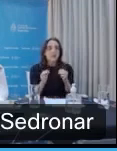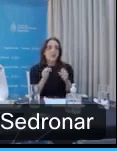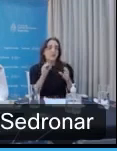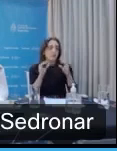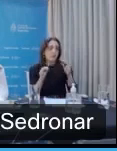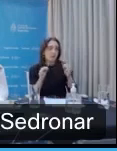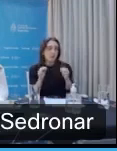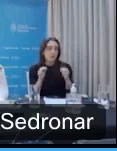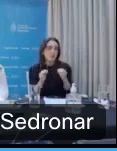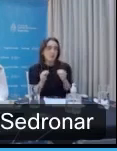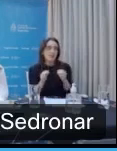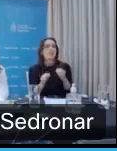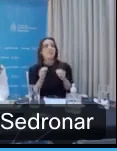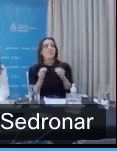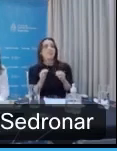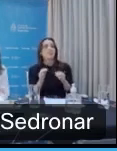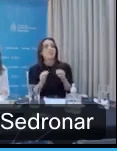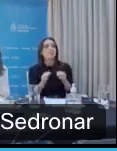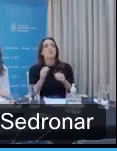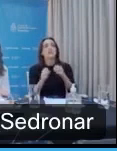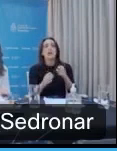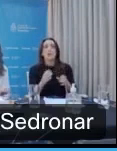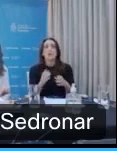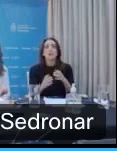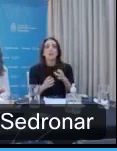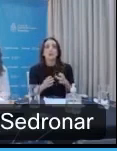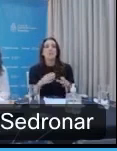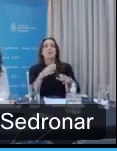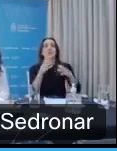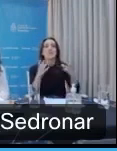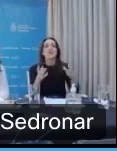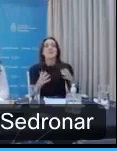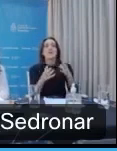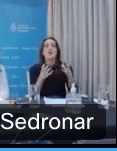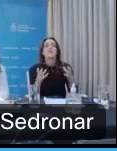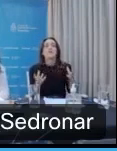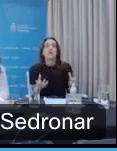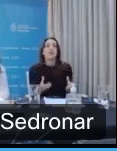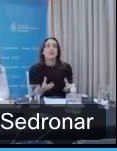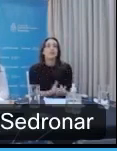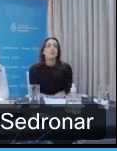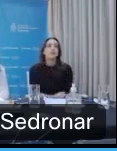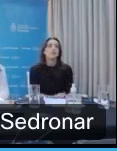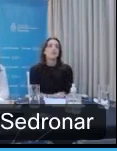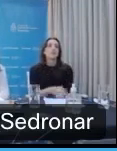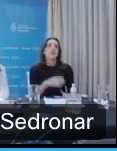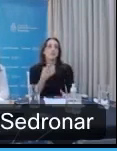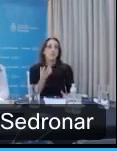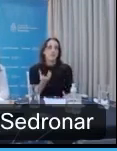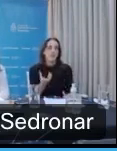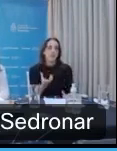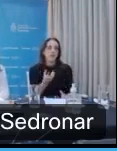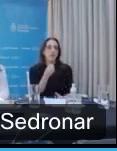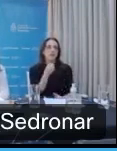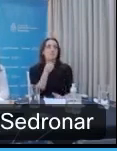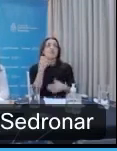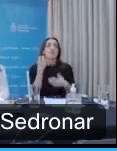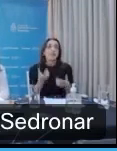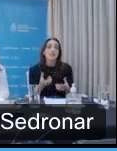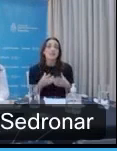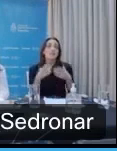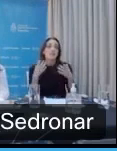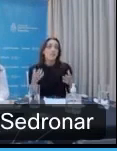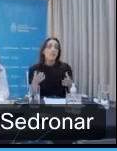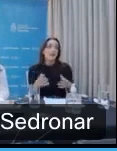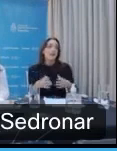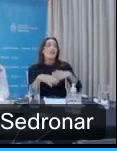ideas, ¿no?, que son acotadas, son poquitas y ustedes las pueden profundizar, pero queríamos al menos mencionar, ¿no?, y no dejar pasar, ¿no?, la importancia